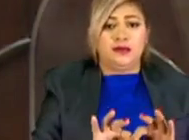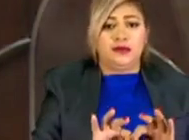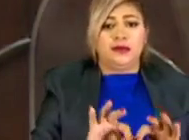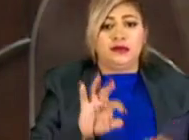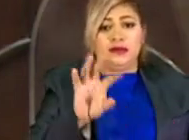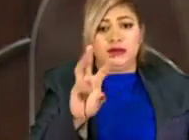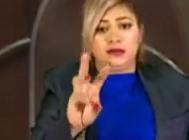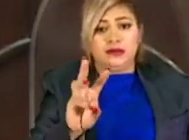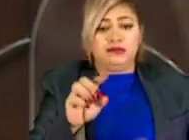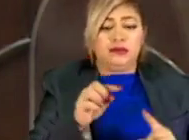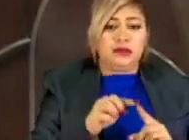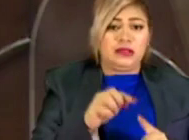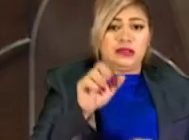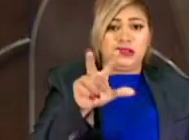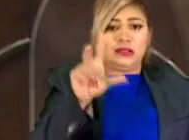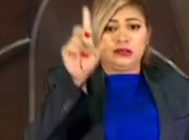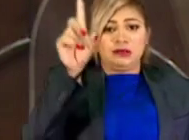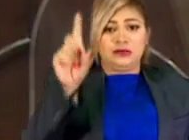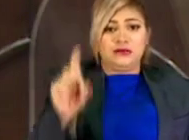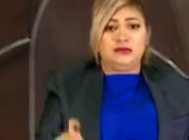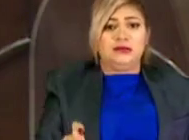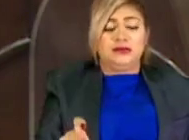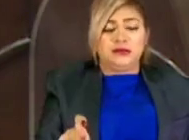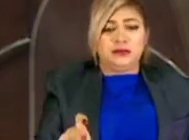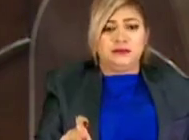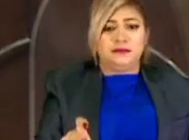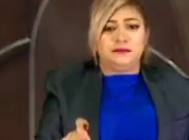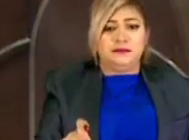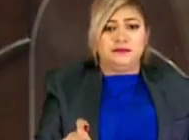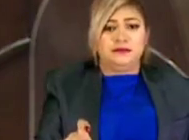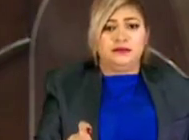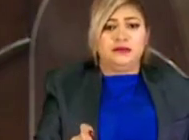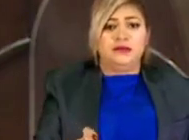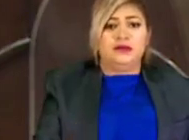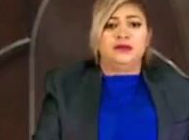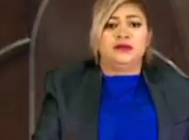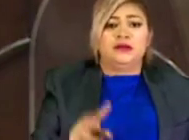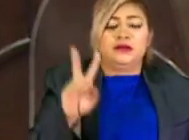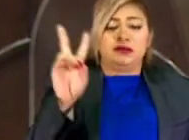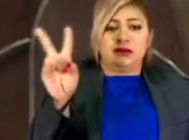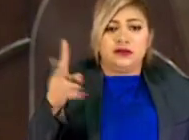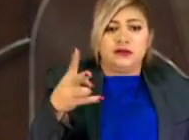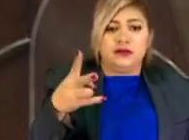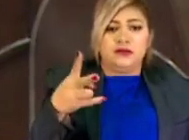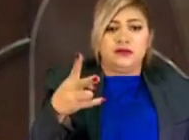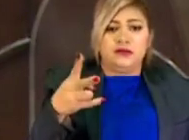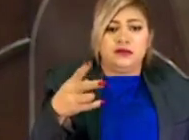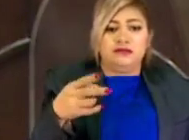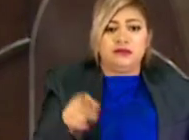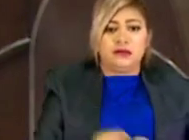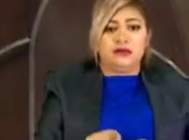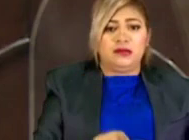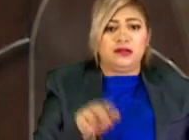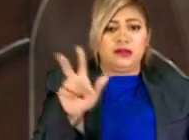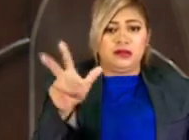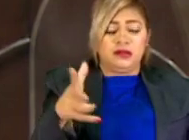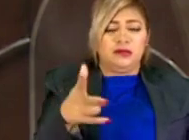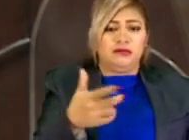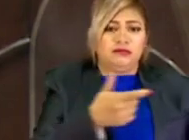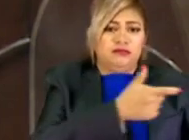6 a 3 meses el periodo mínimo requerido entre la segunda y la tercera dosis de refuerzo.